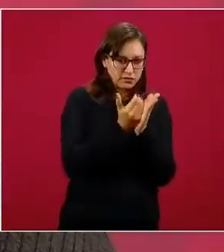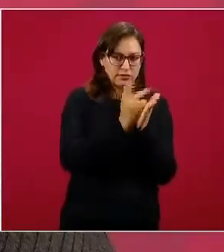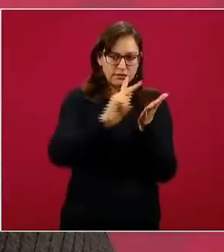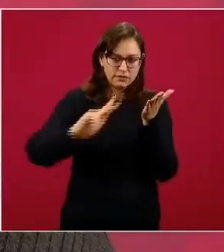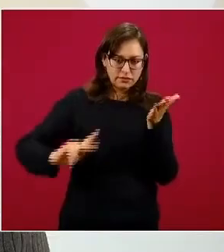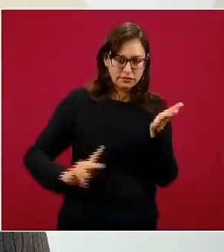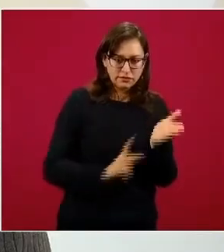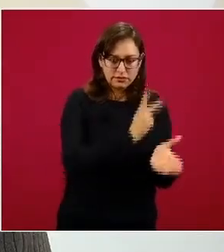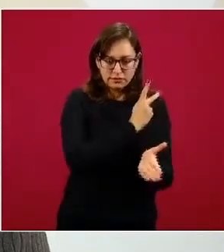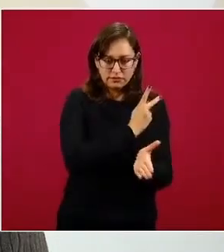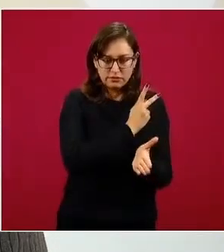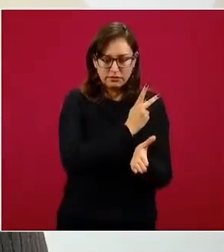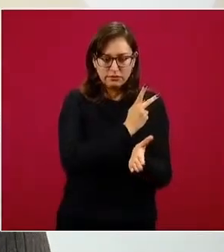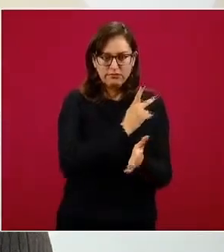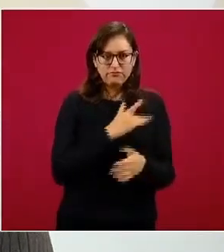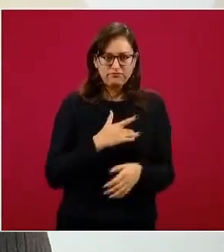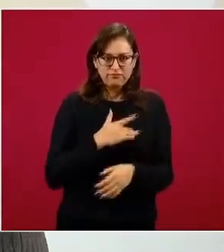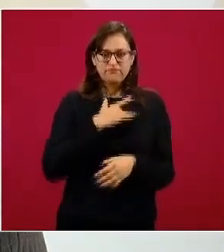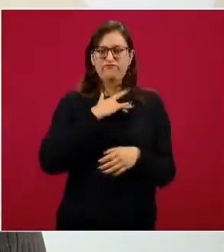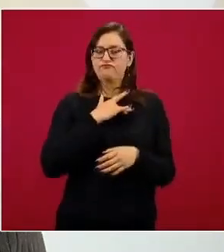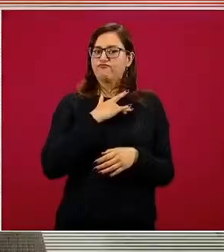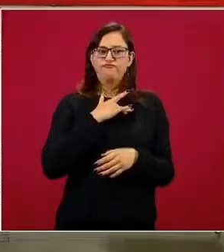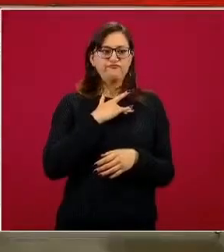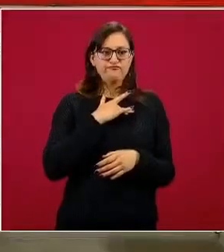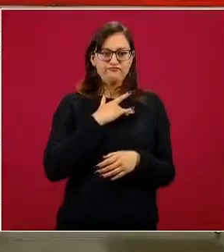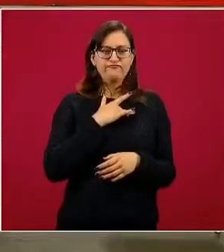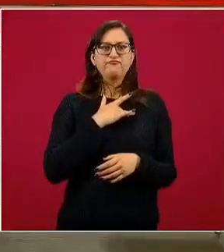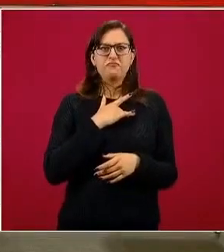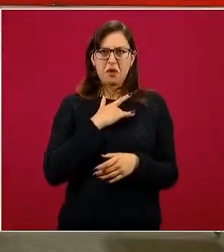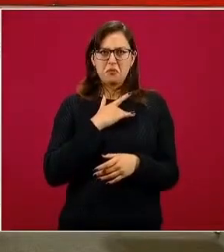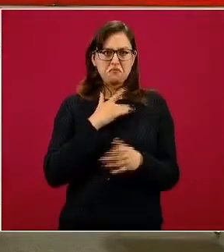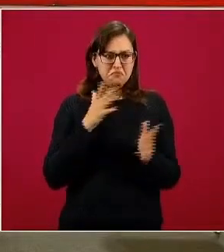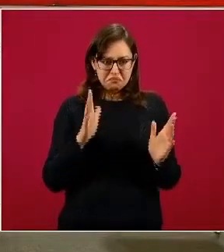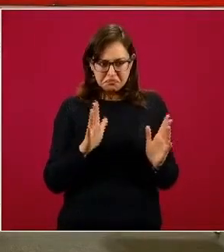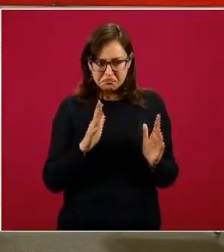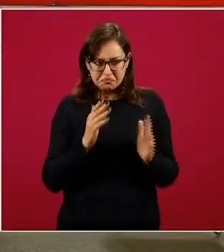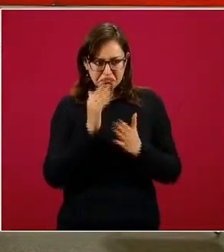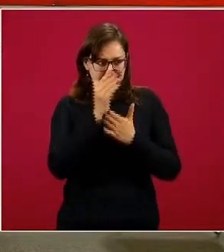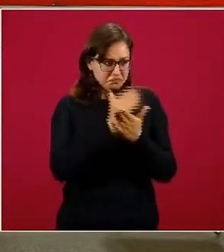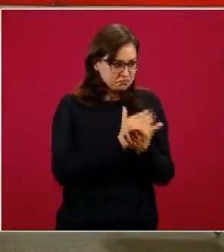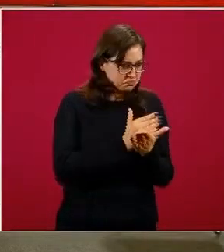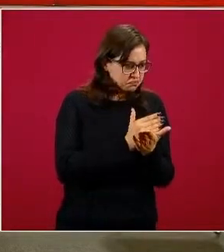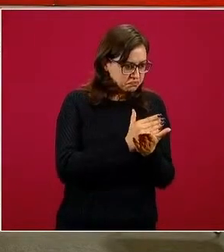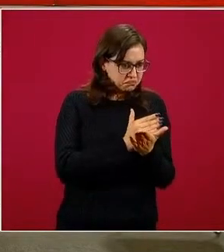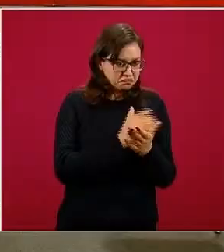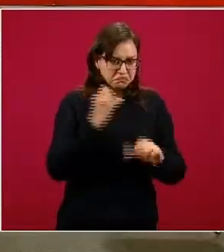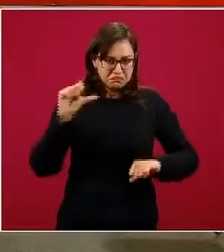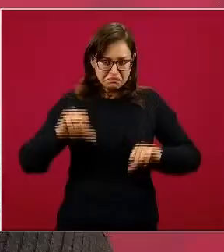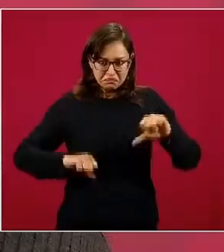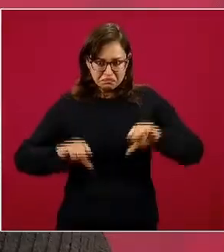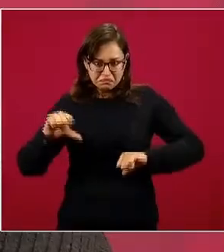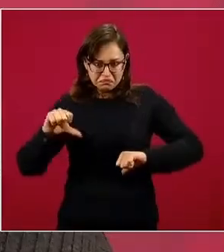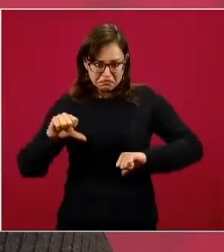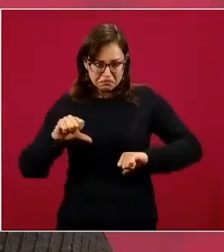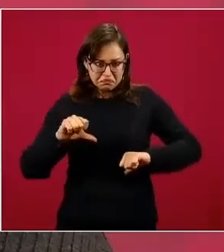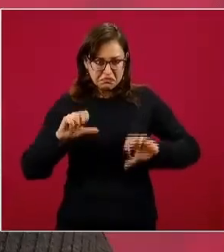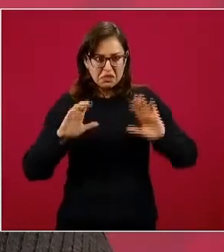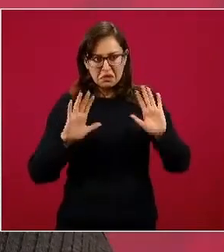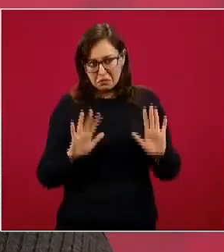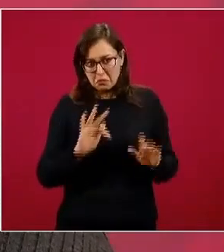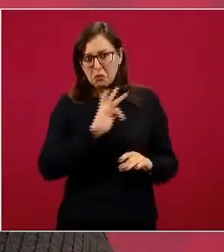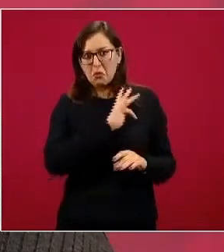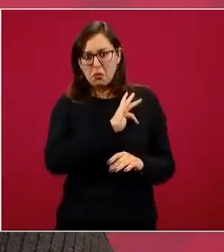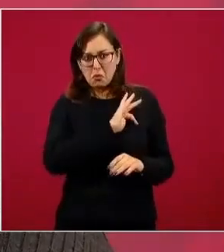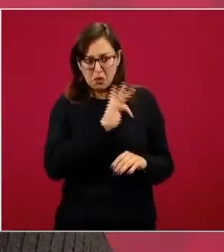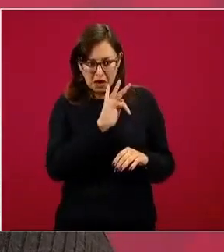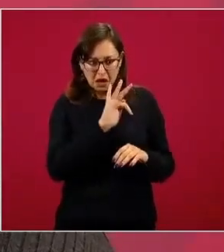de reapertura, deciden incrementar actividades en función de un mayor riesgo, es decir, si una entidad se encuentra